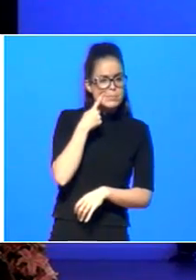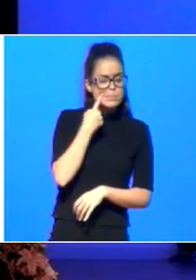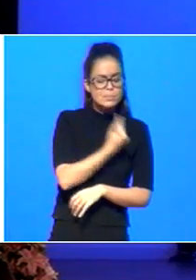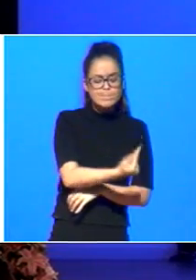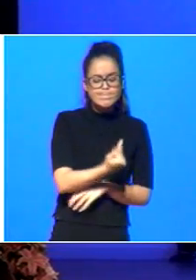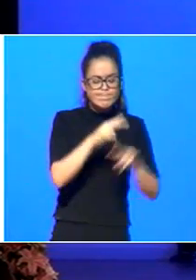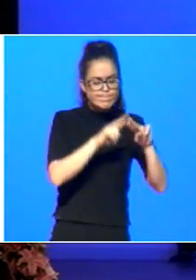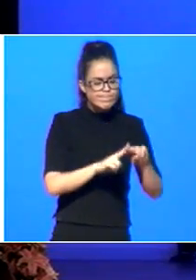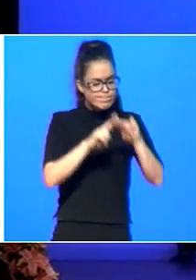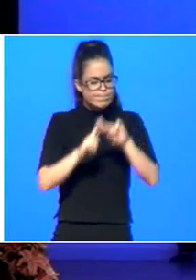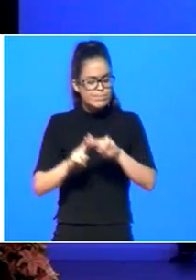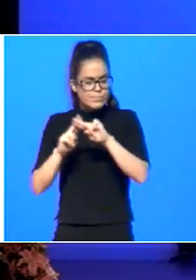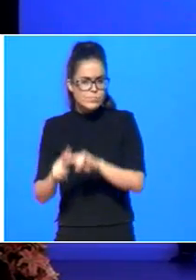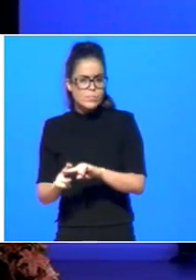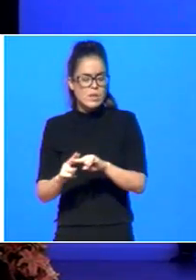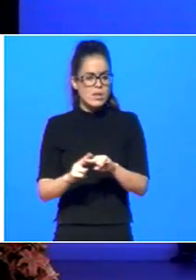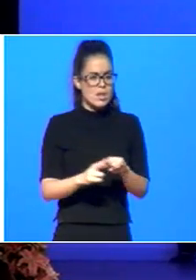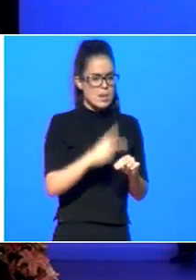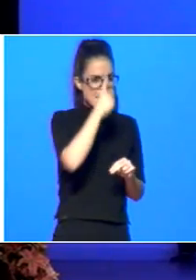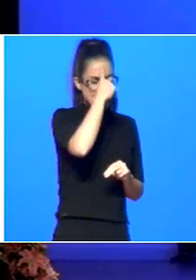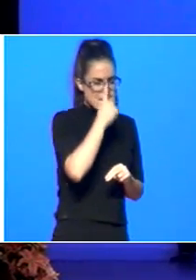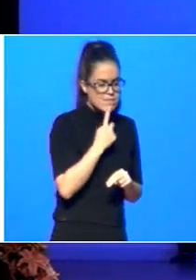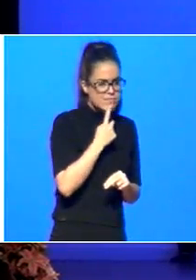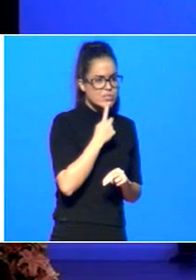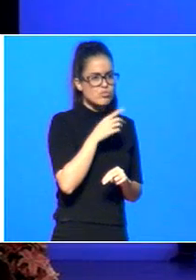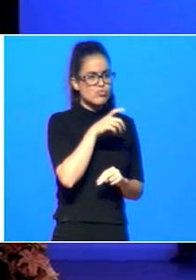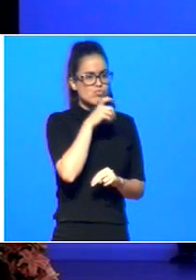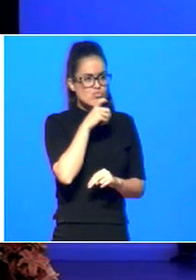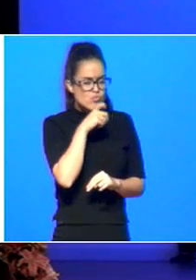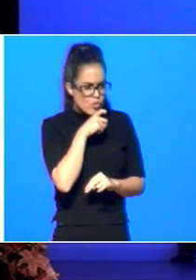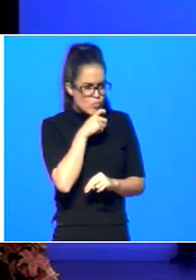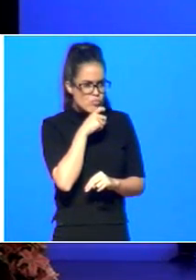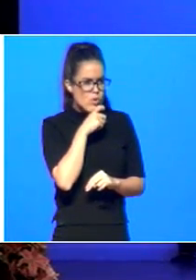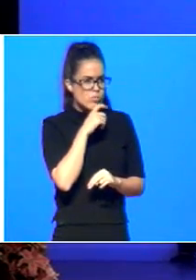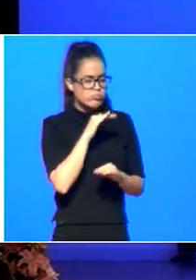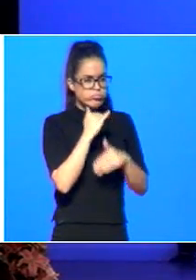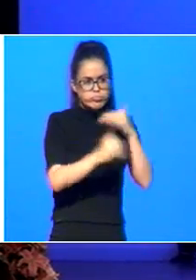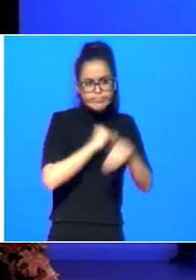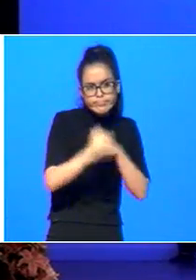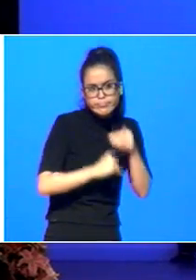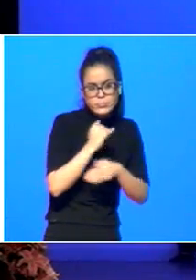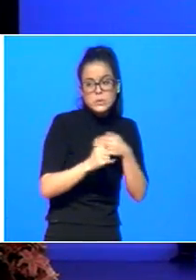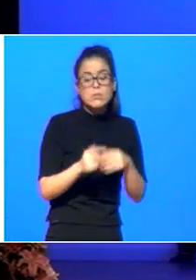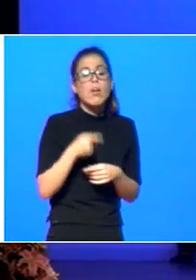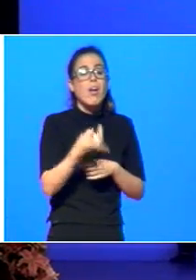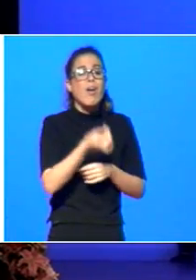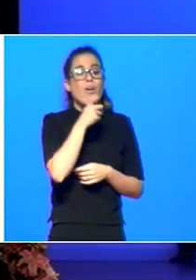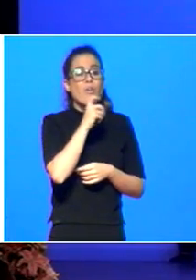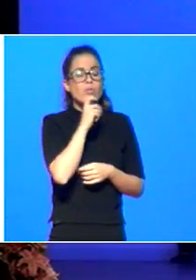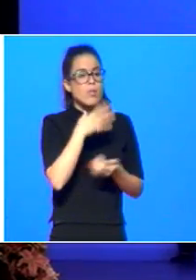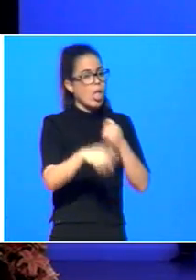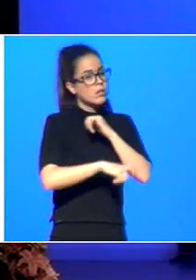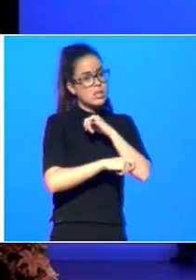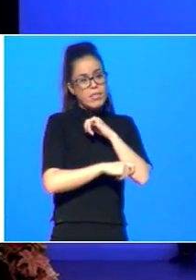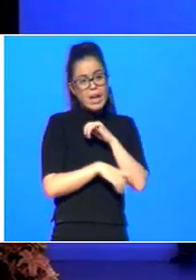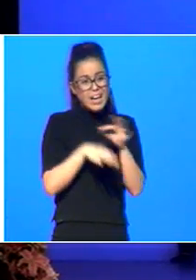beti profil altu horren bila joan, hau da aurrikuspen handiak, eta horretarako estrategia konkretuak